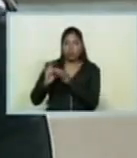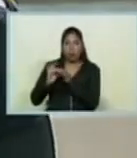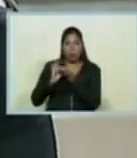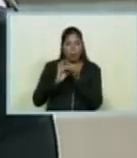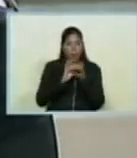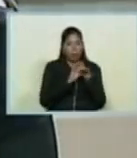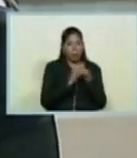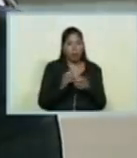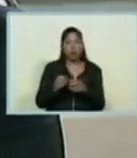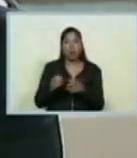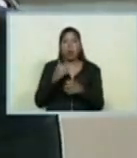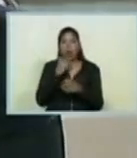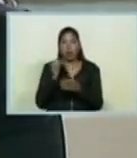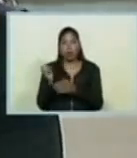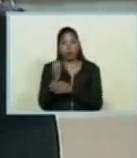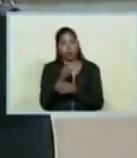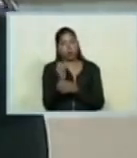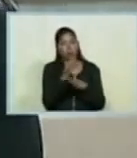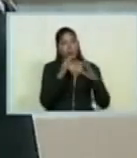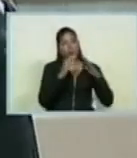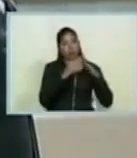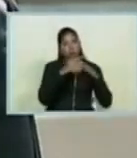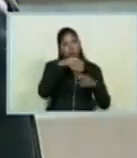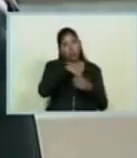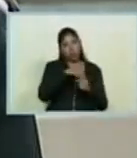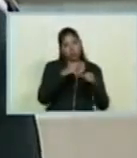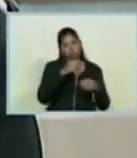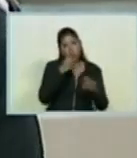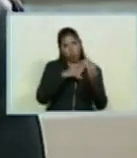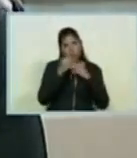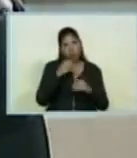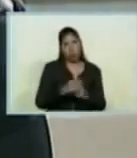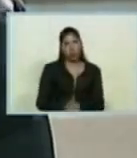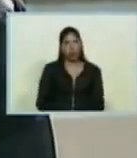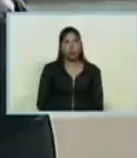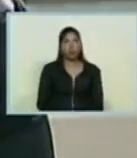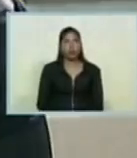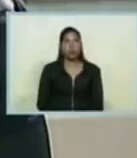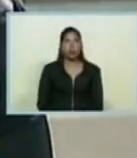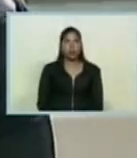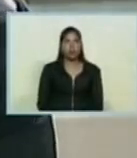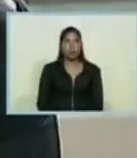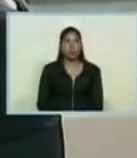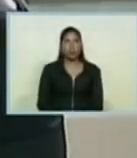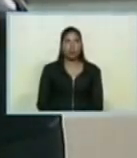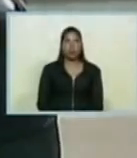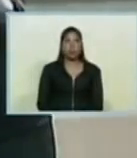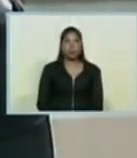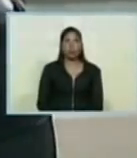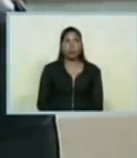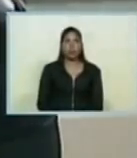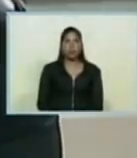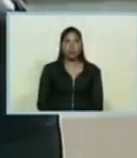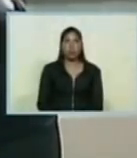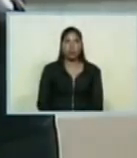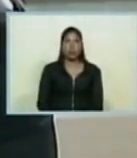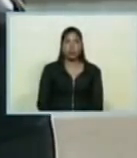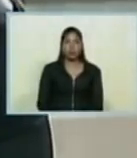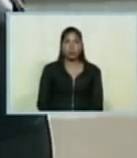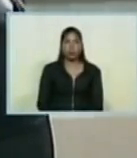la casa de alimentación. Y un último elemento en el tema económico productivo, presidente, tiene que ver con